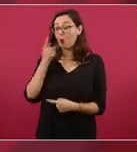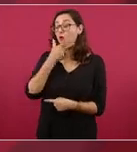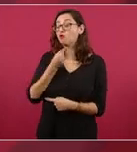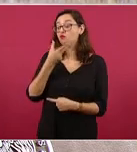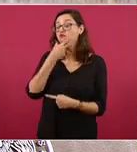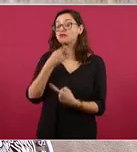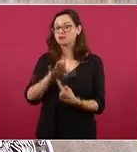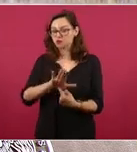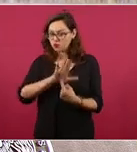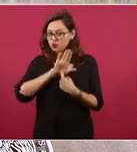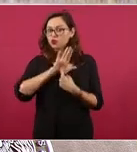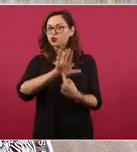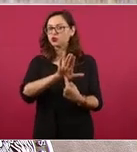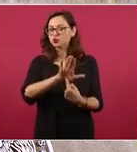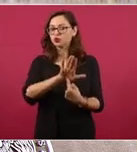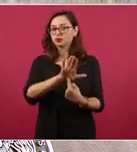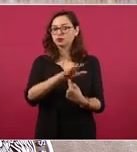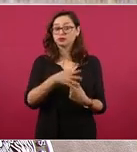más